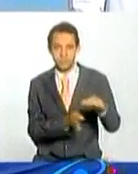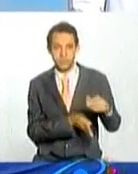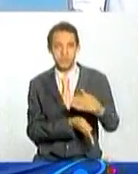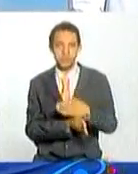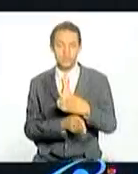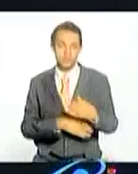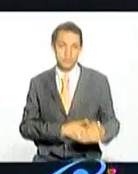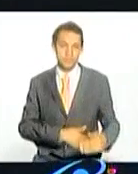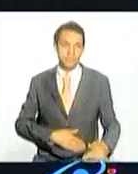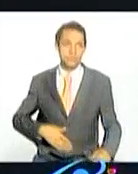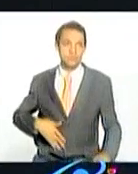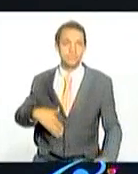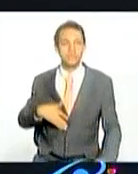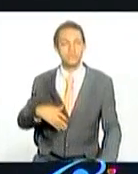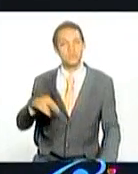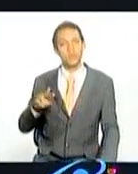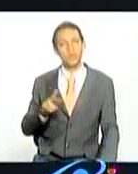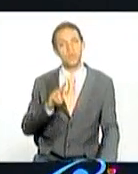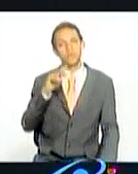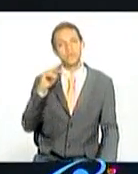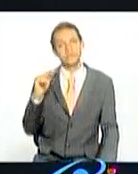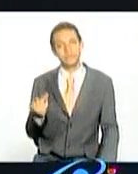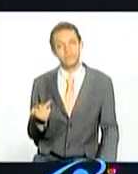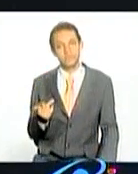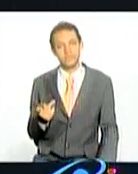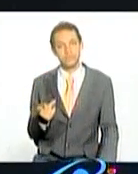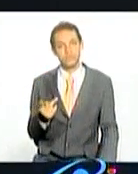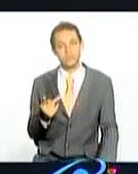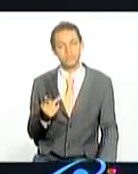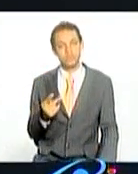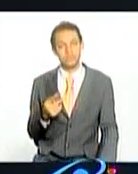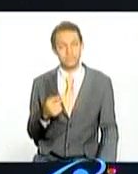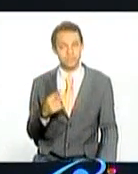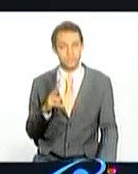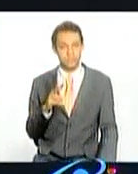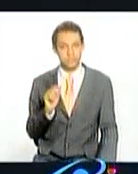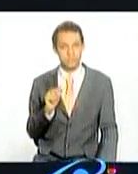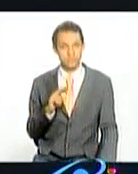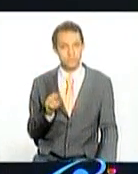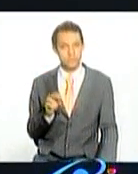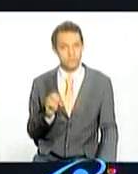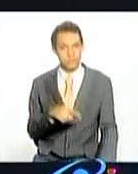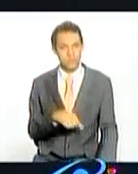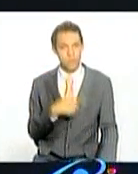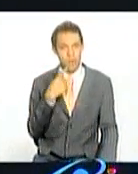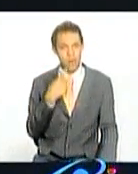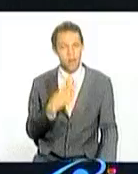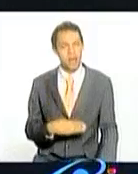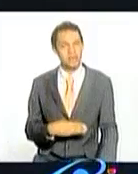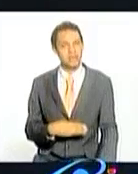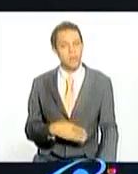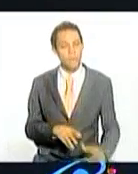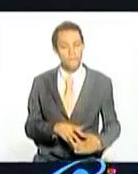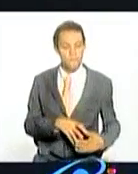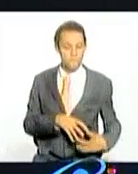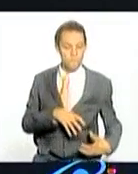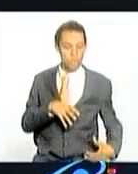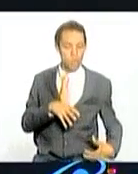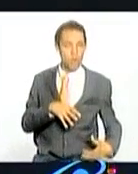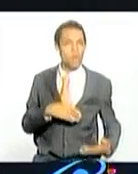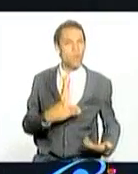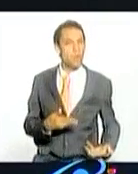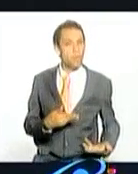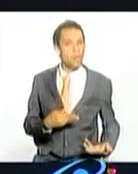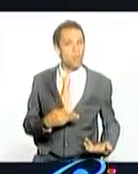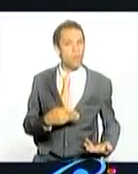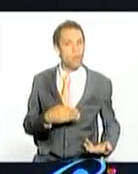abdominales, encontramos otro órgano muy importante que es el vaso. El vaso tiene una forma como